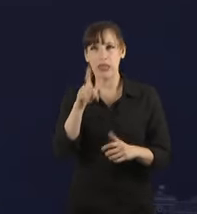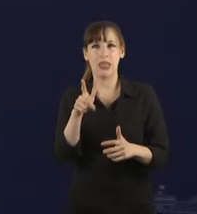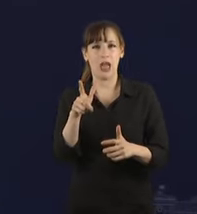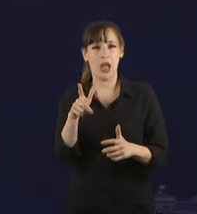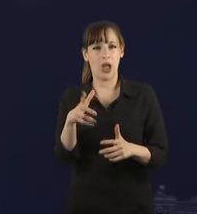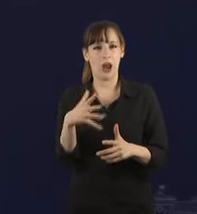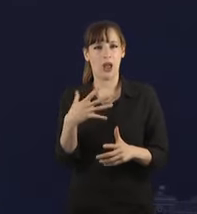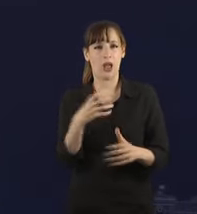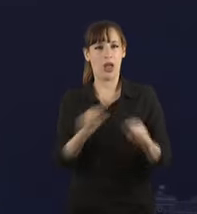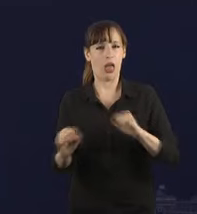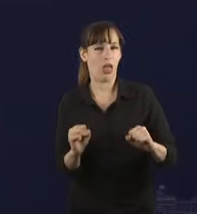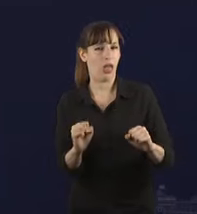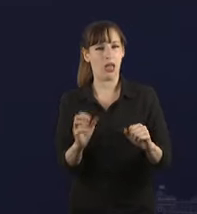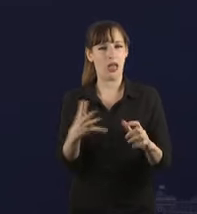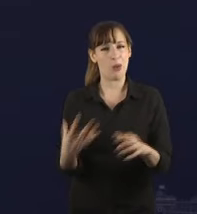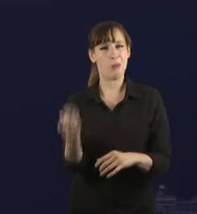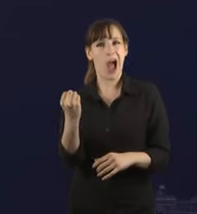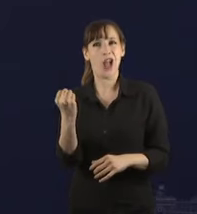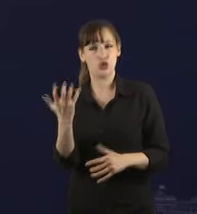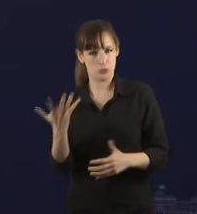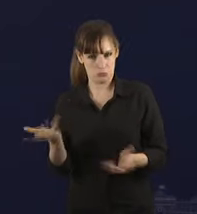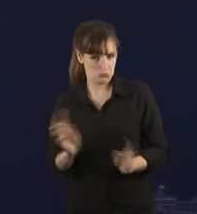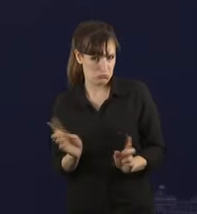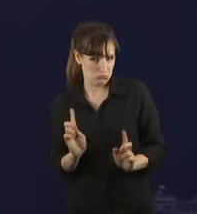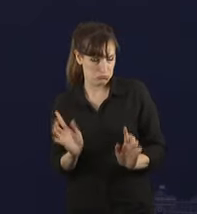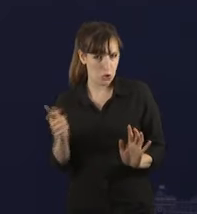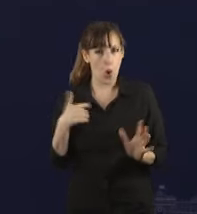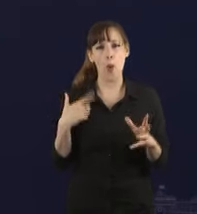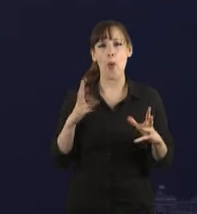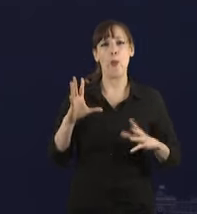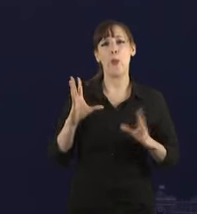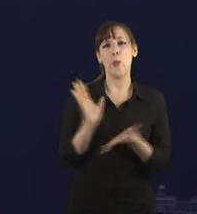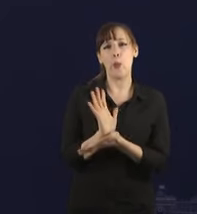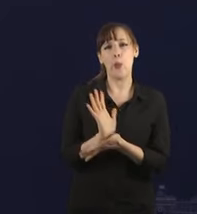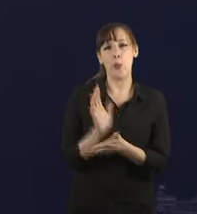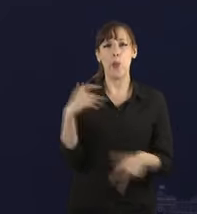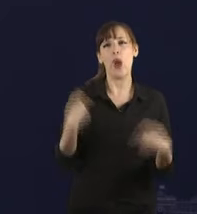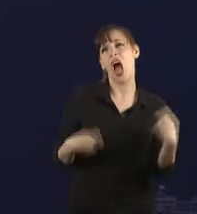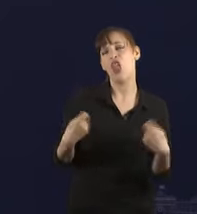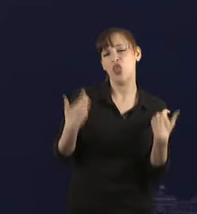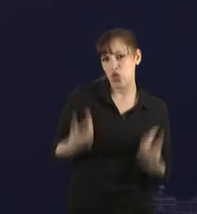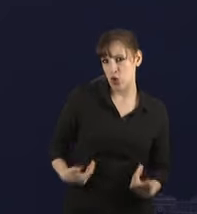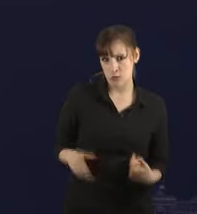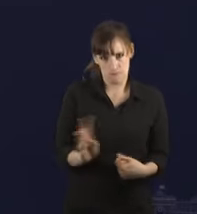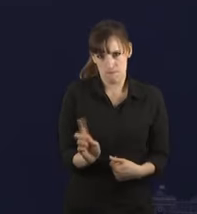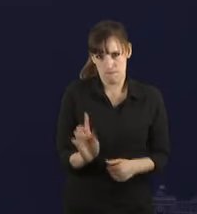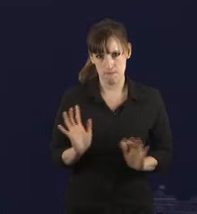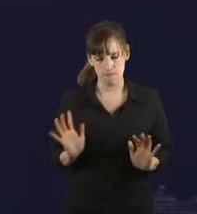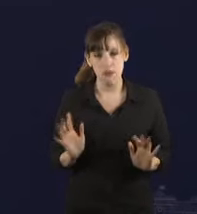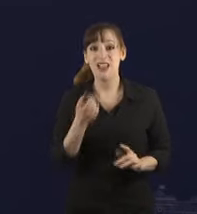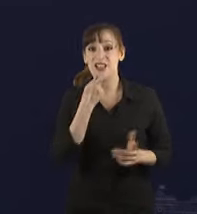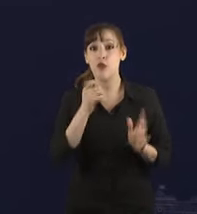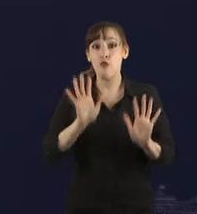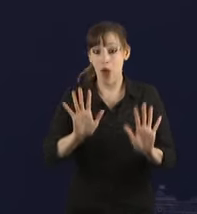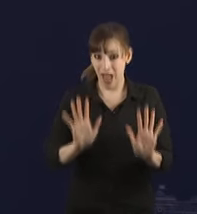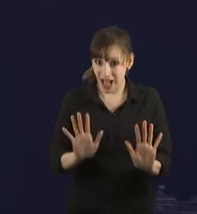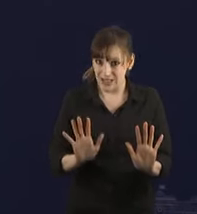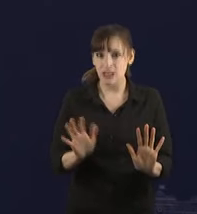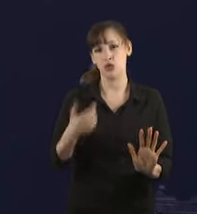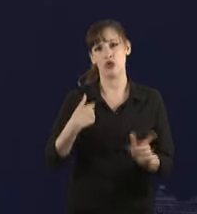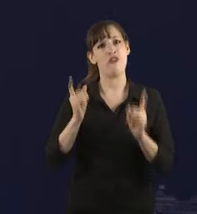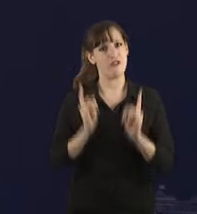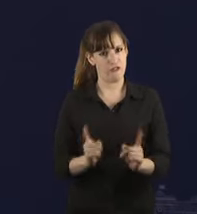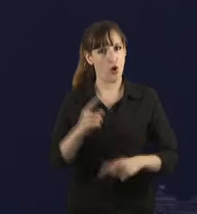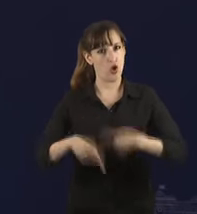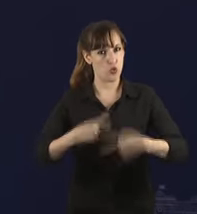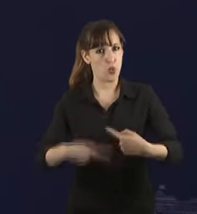Osito de peluche de todas maneras así lo hubiese sido hubiese seguido siendo un macho de Twitter o